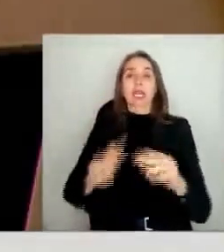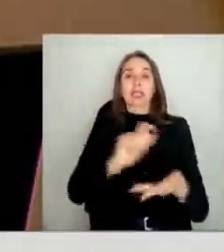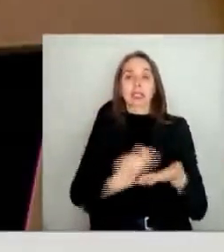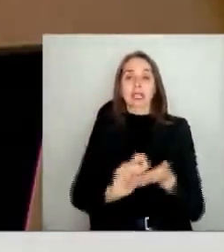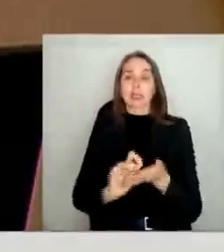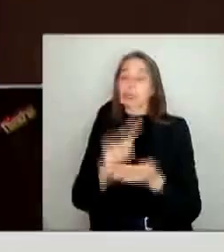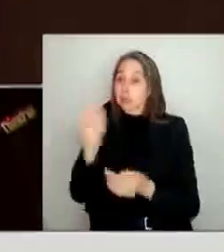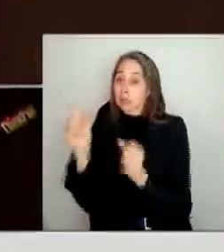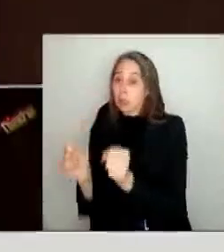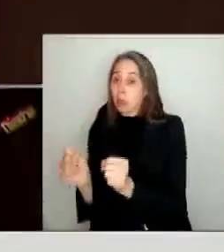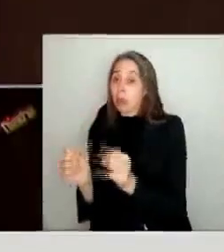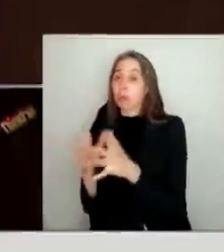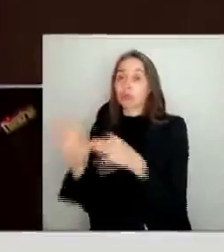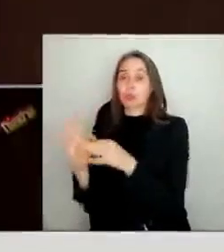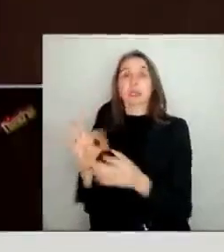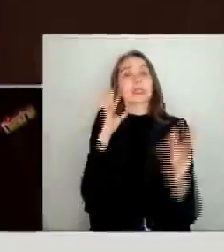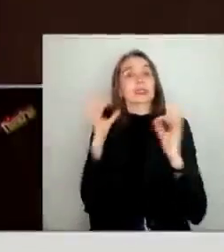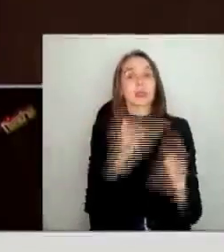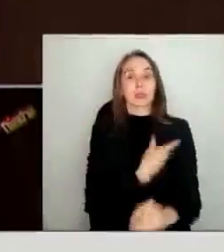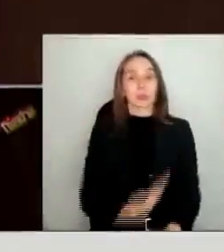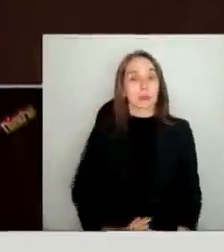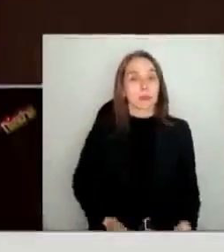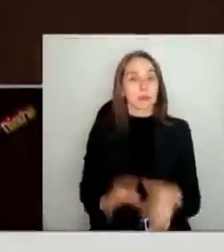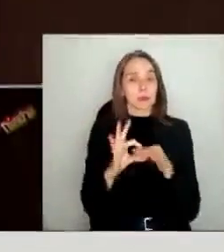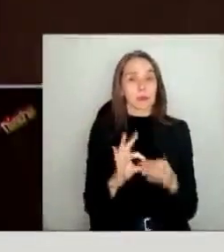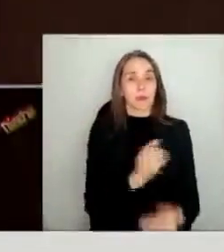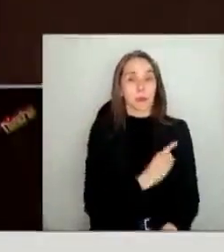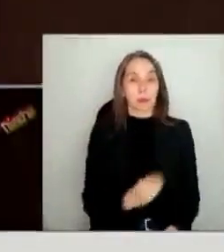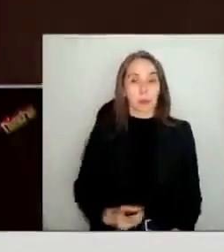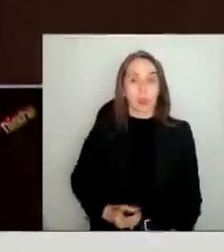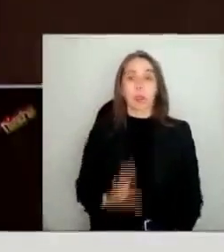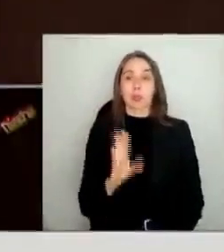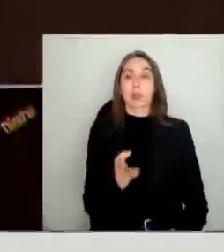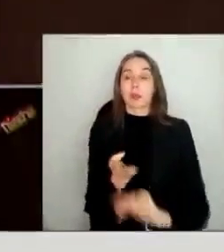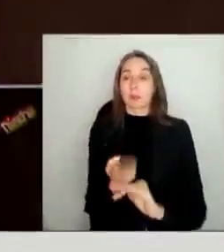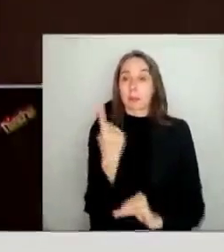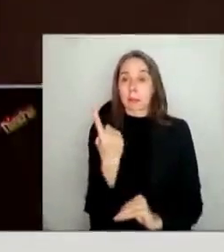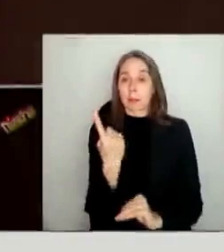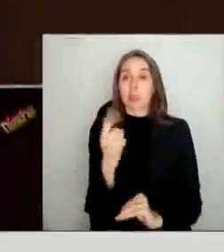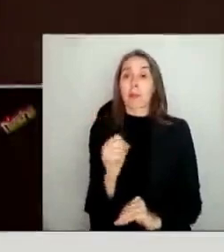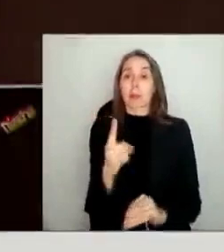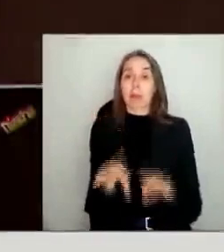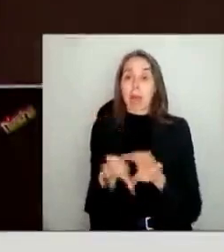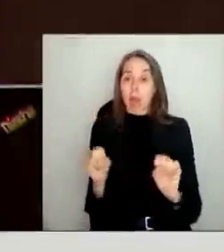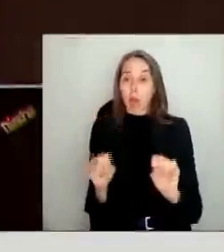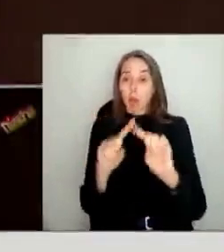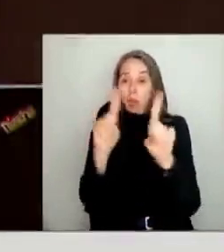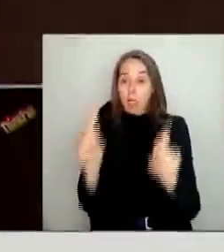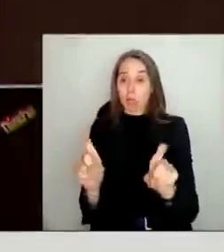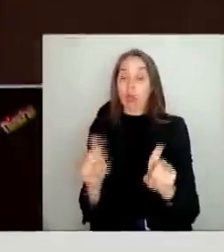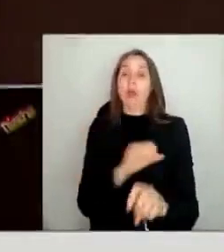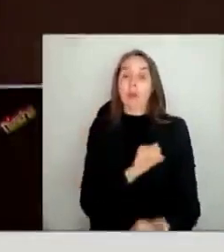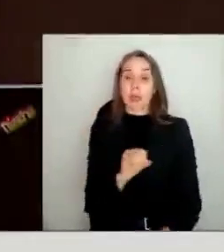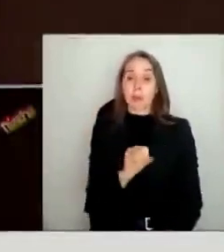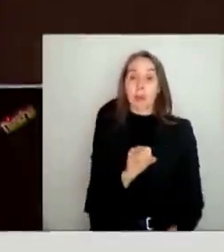señora presidenta Gracias diputado vamos a recabar primero Entonces el primer acuerdo y vamos a dar la la respuesta al punto que